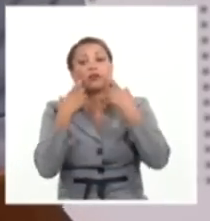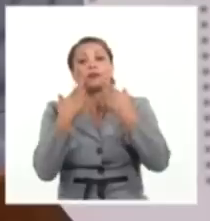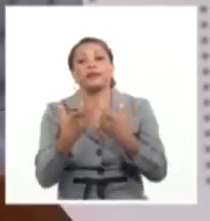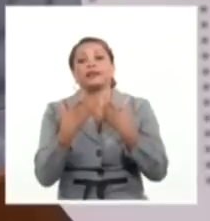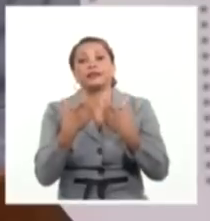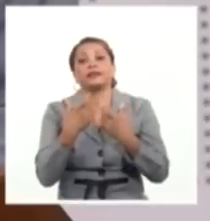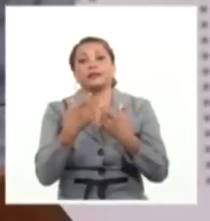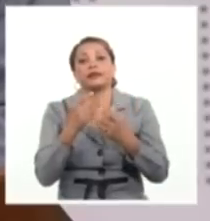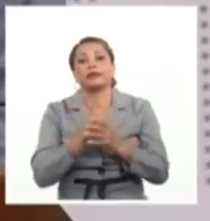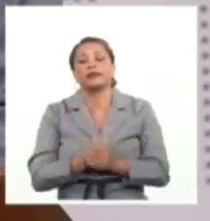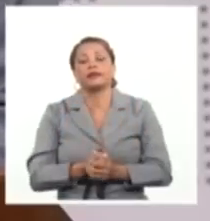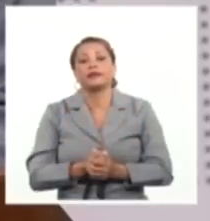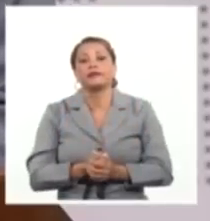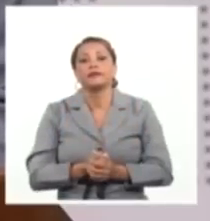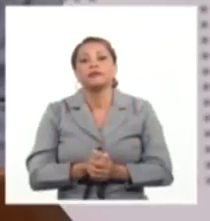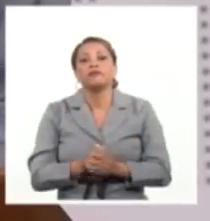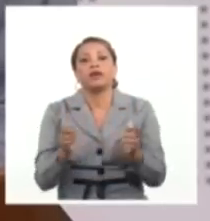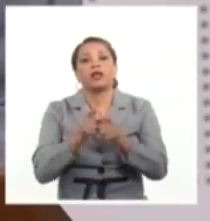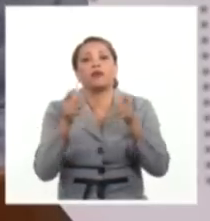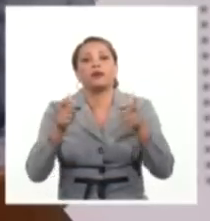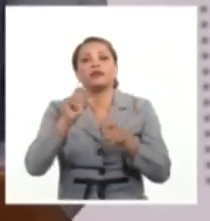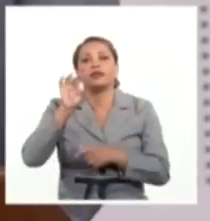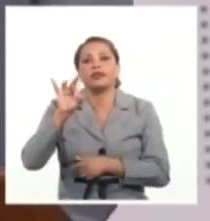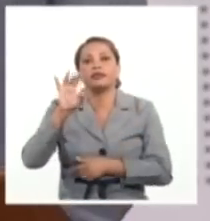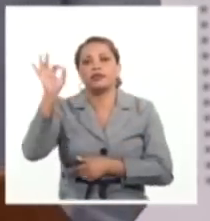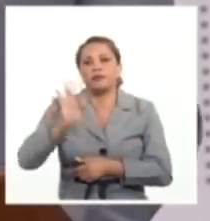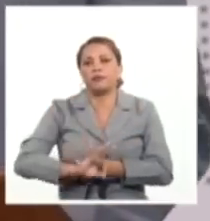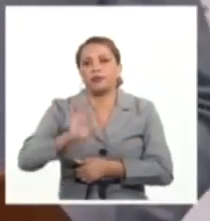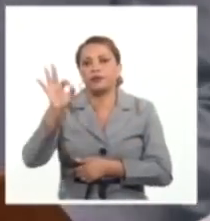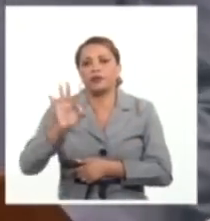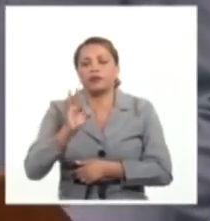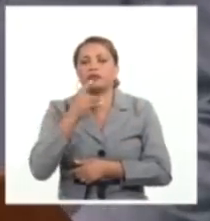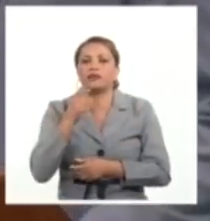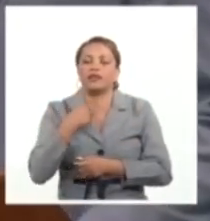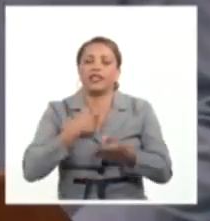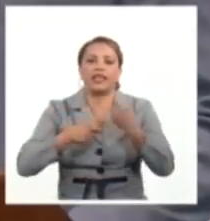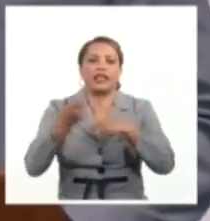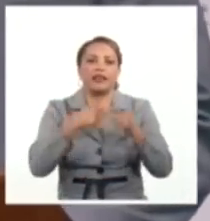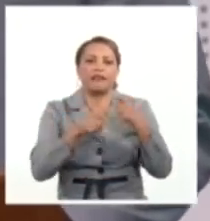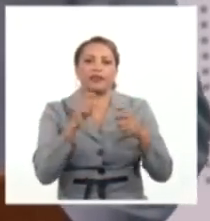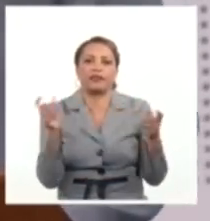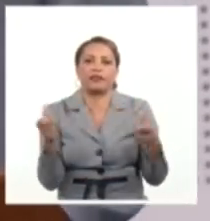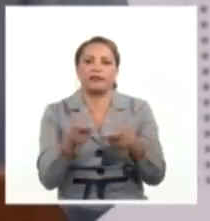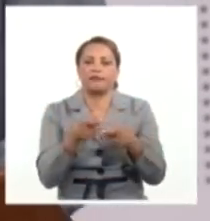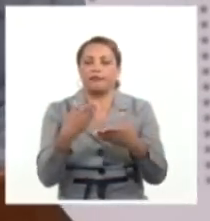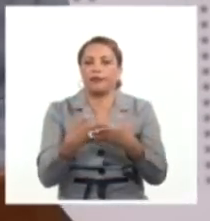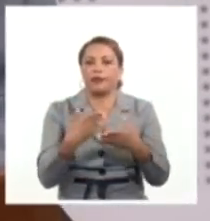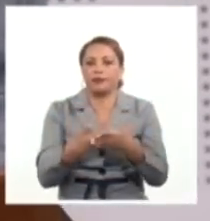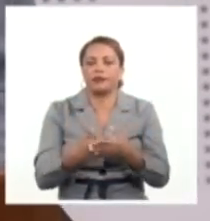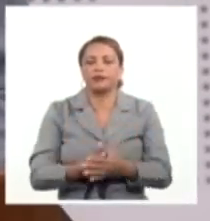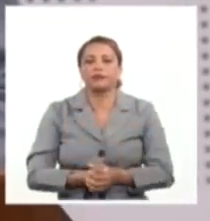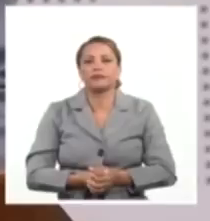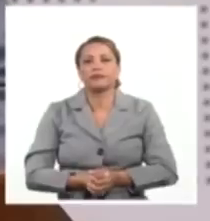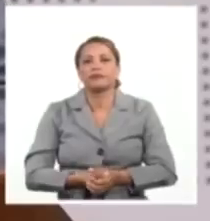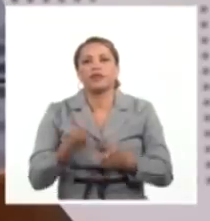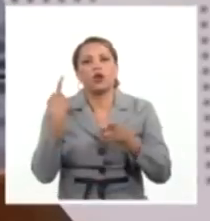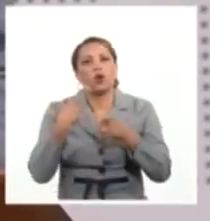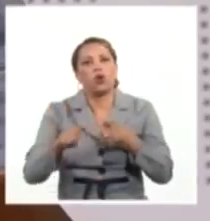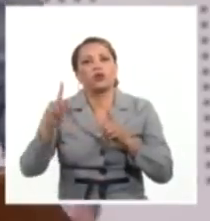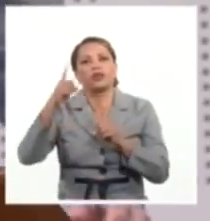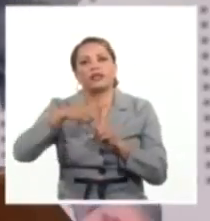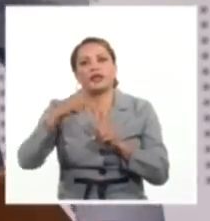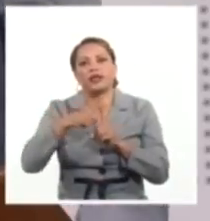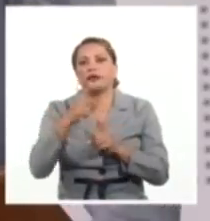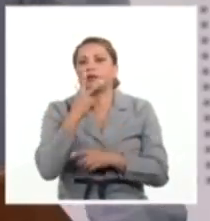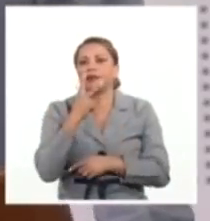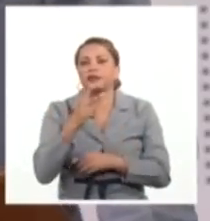fundamental del crecimiento del 15% de la circulación mercantil minorista. Otras tareas, como la